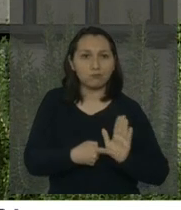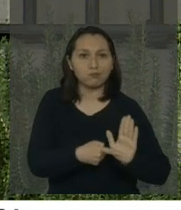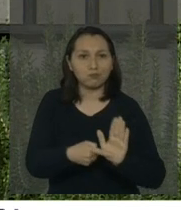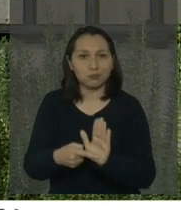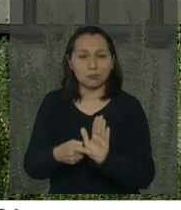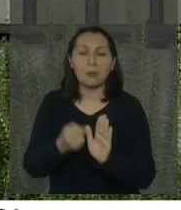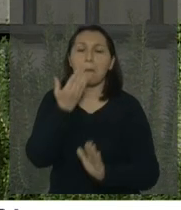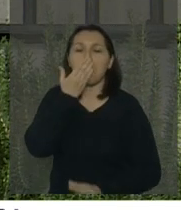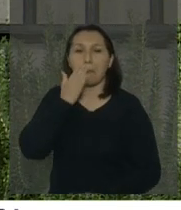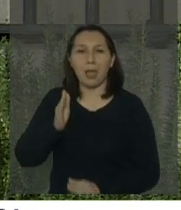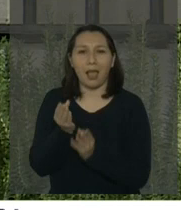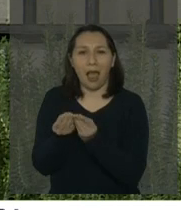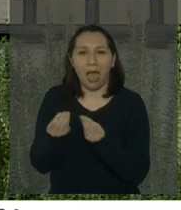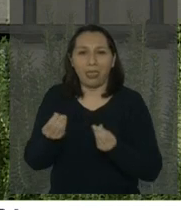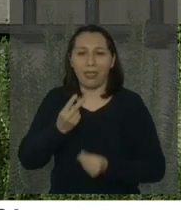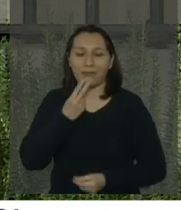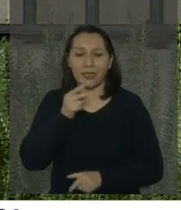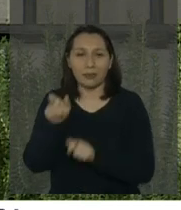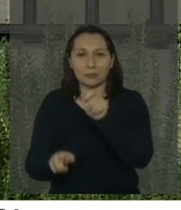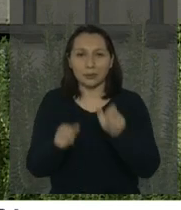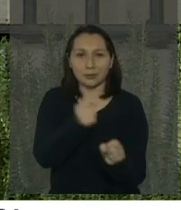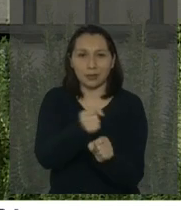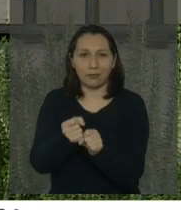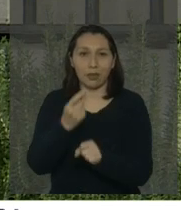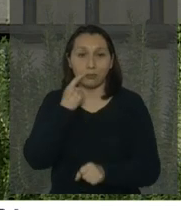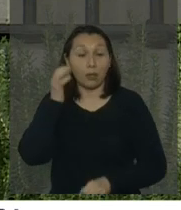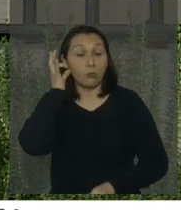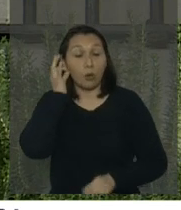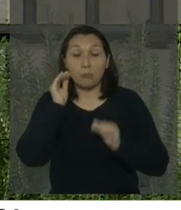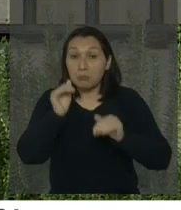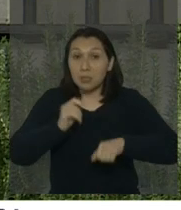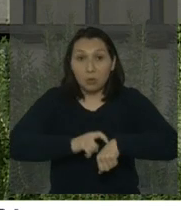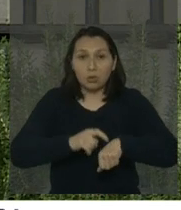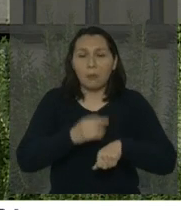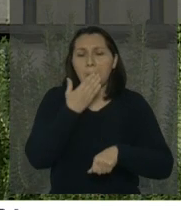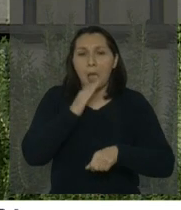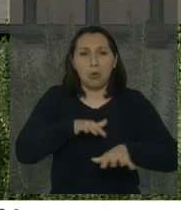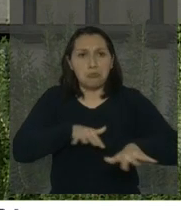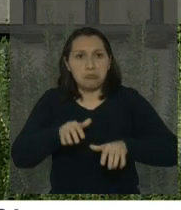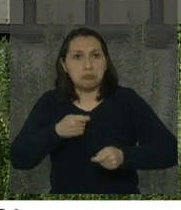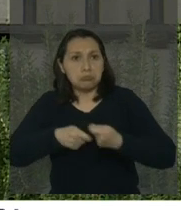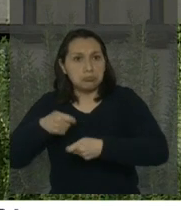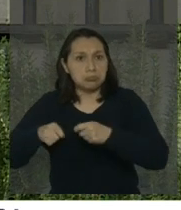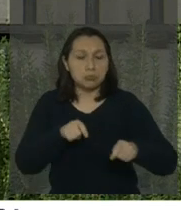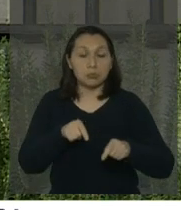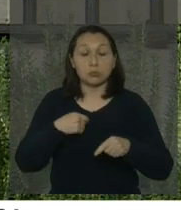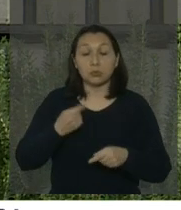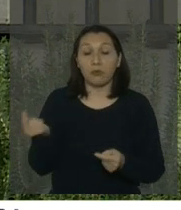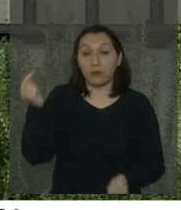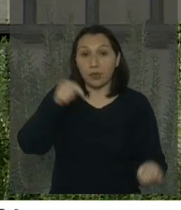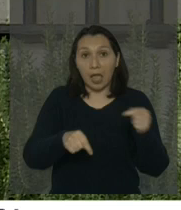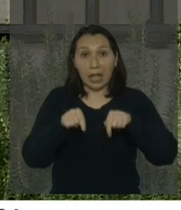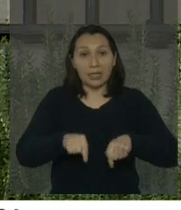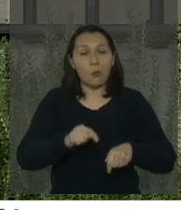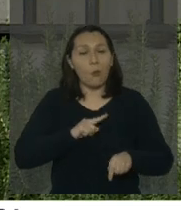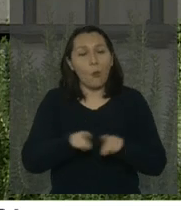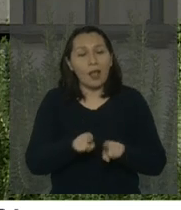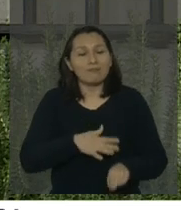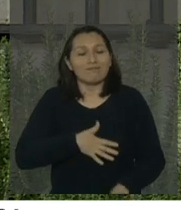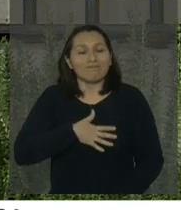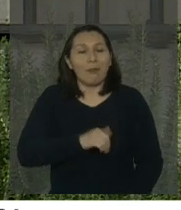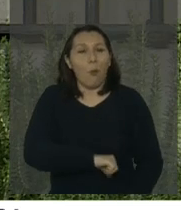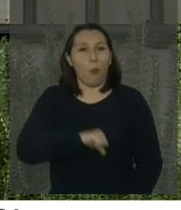el mejorar la calidad de vida de los trabajadores y trabajadoras y a la vez mejorar la productividad. Y si están acá, yo entiendo también es porque están orgullosos de lo que han